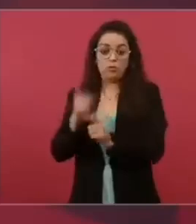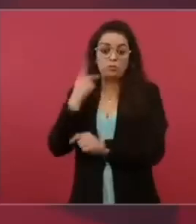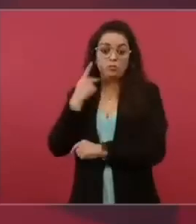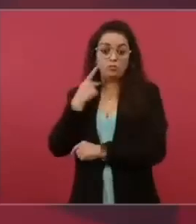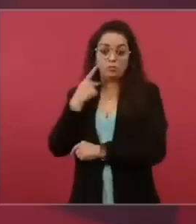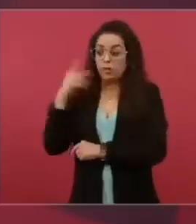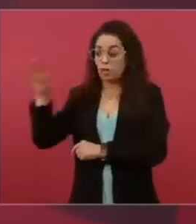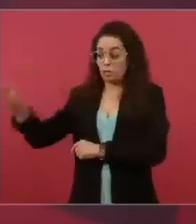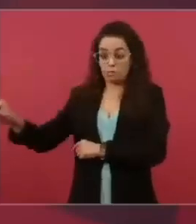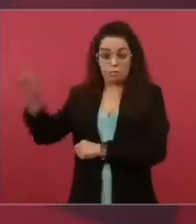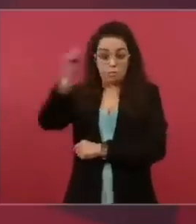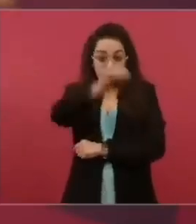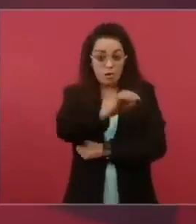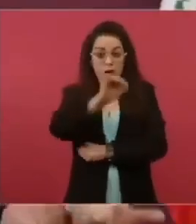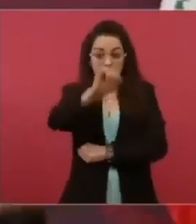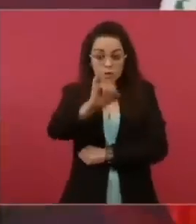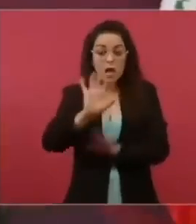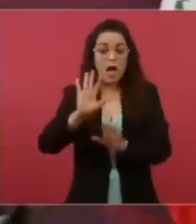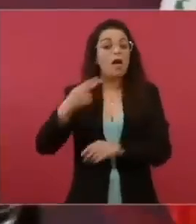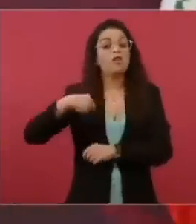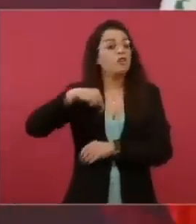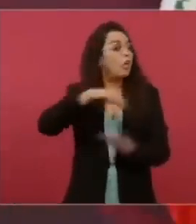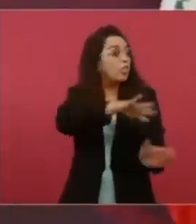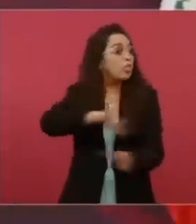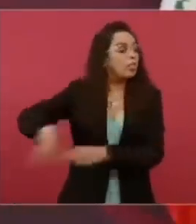se excluye. Lo que pasa que